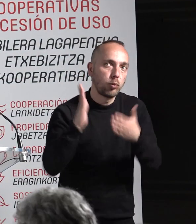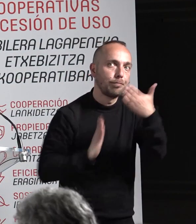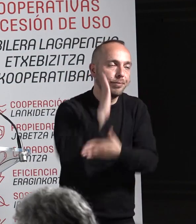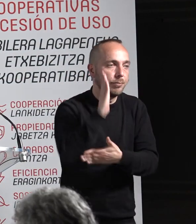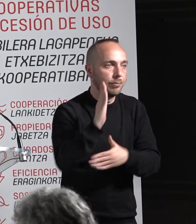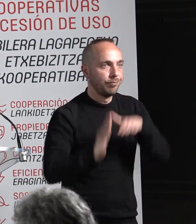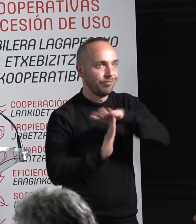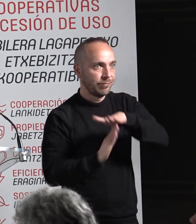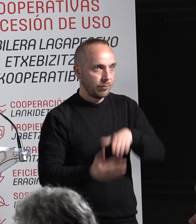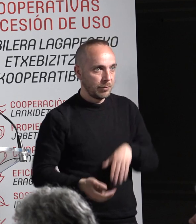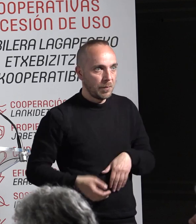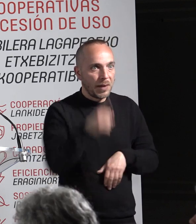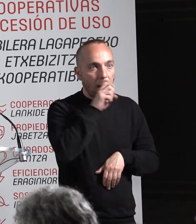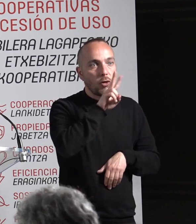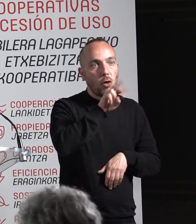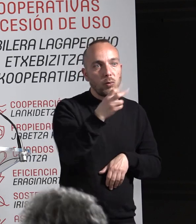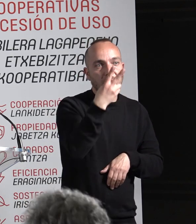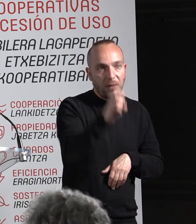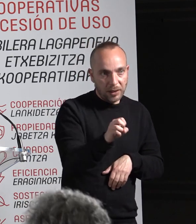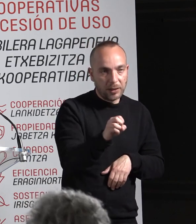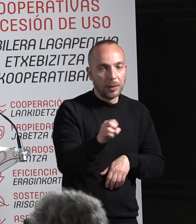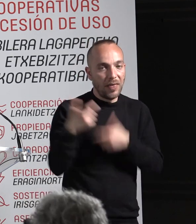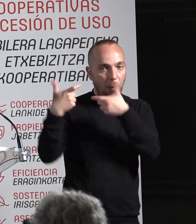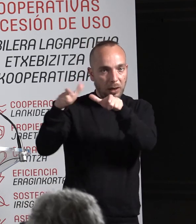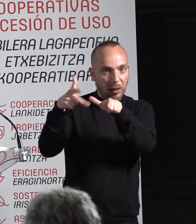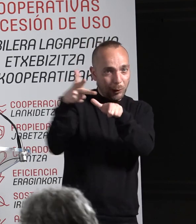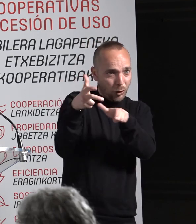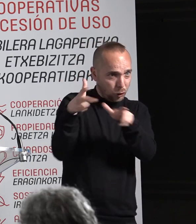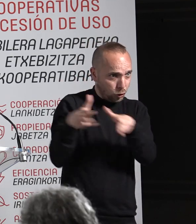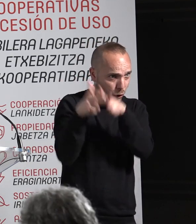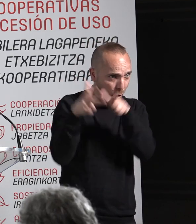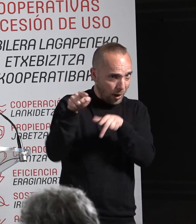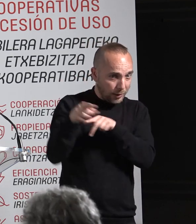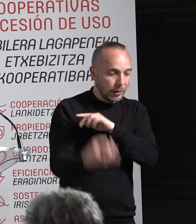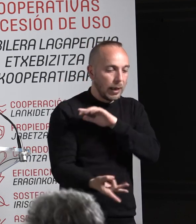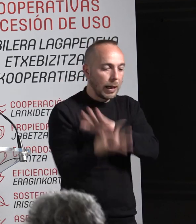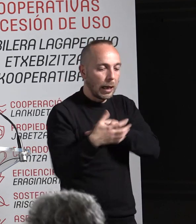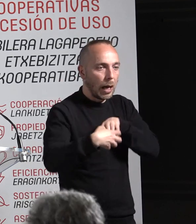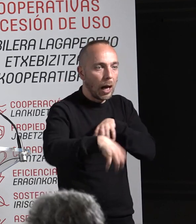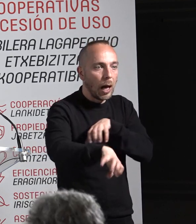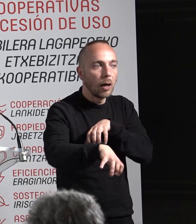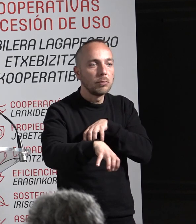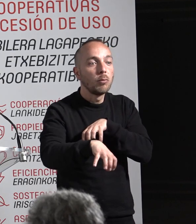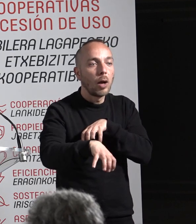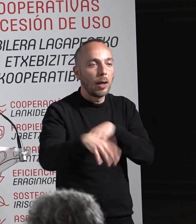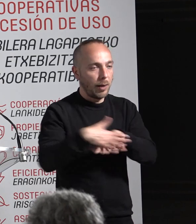aquello, ¿no? En 2020, en cambio, fue Derechos Sociales el que creó un orden foral